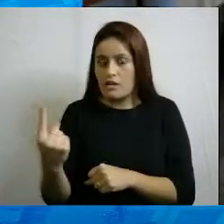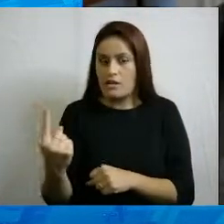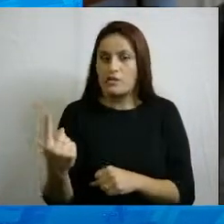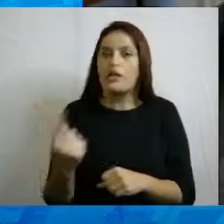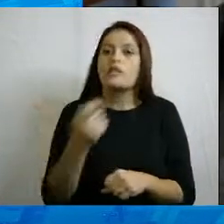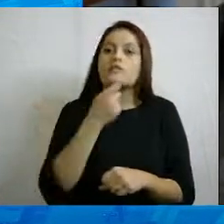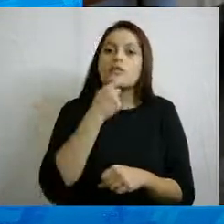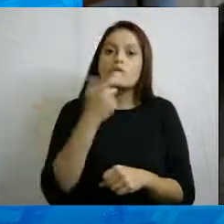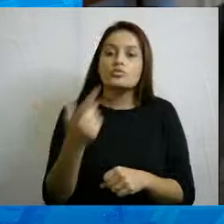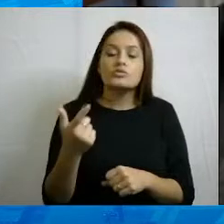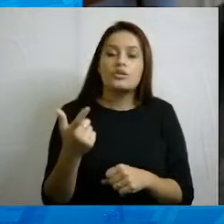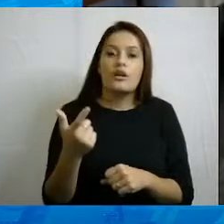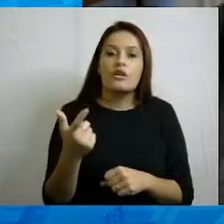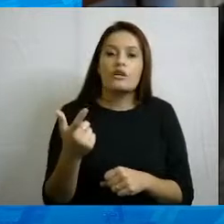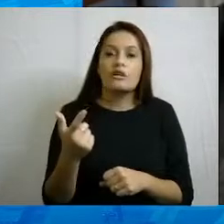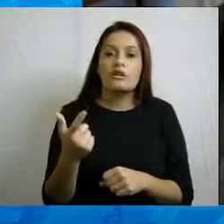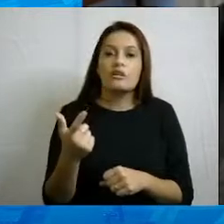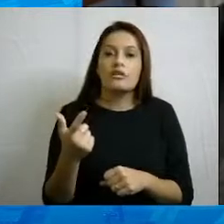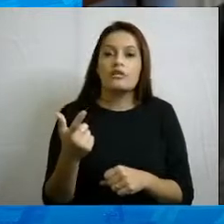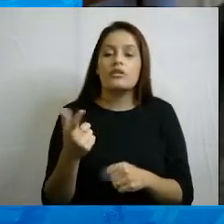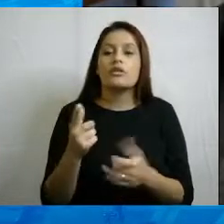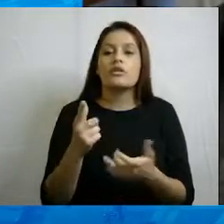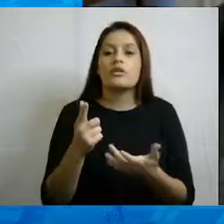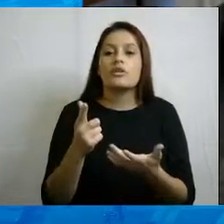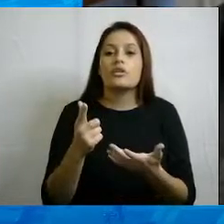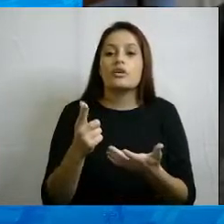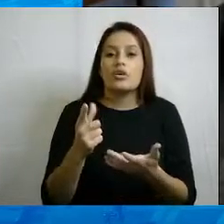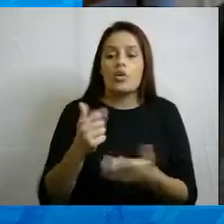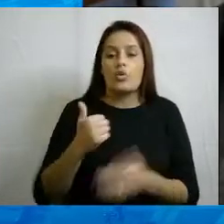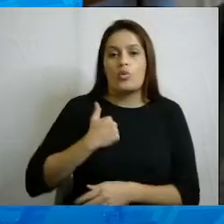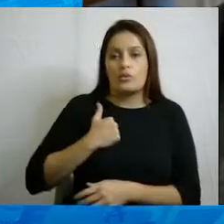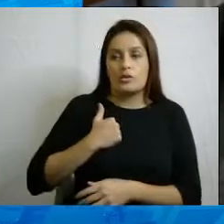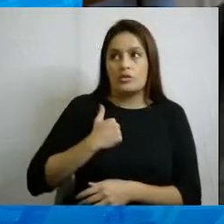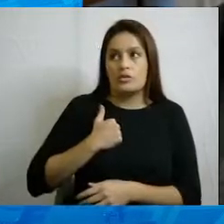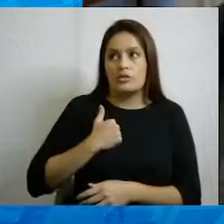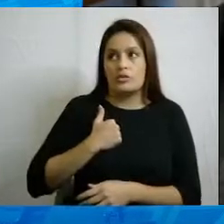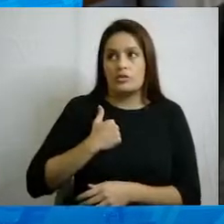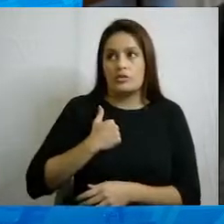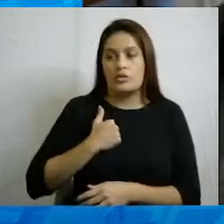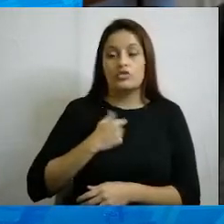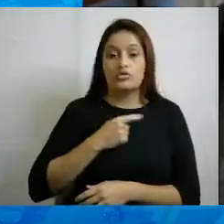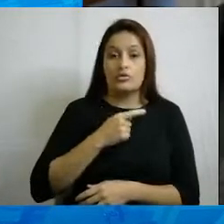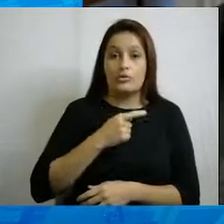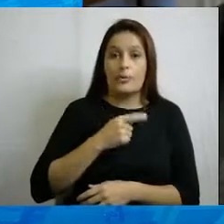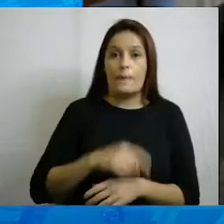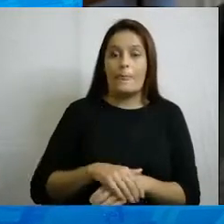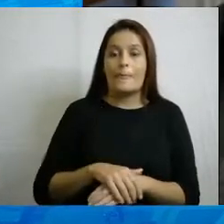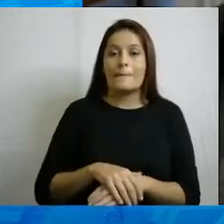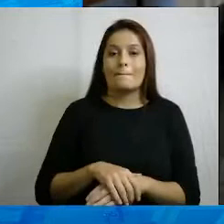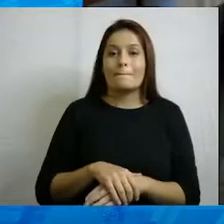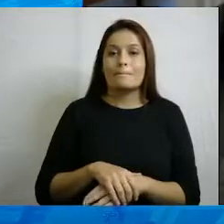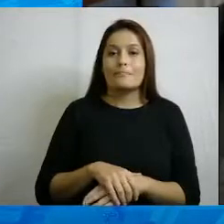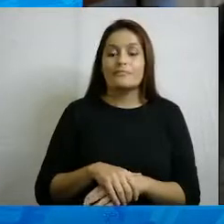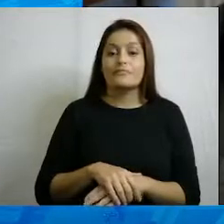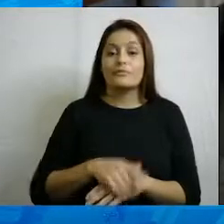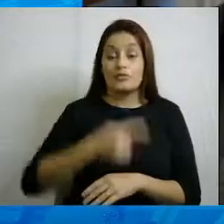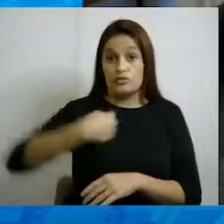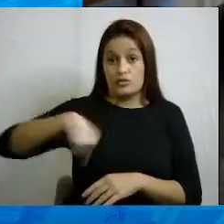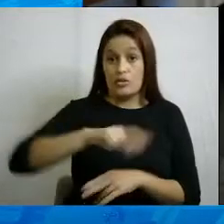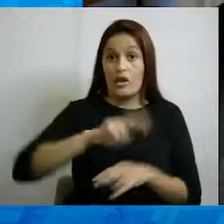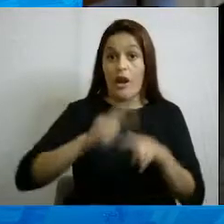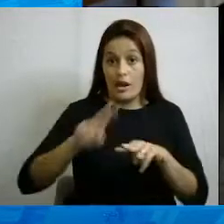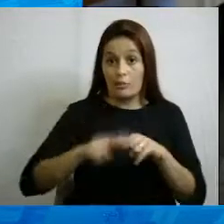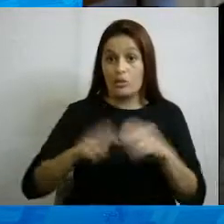los espacios que respectivamente cumplen. Pero en este caso, discúlpeme, vecina, si les parece hagamos